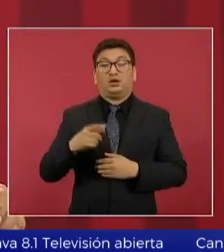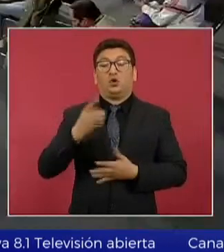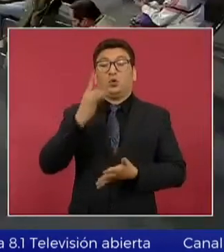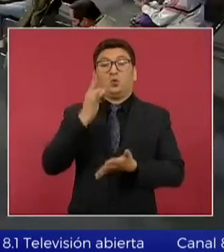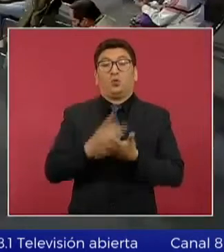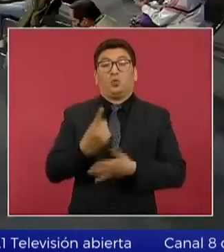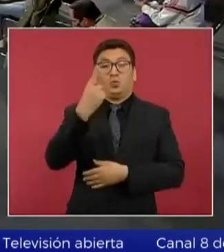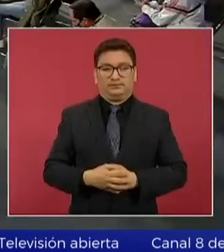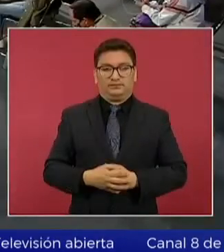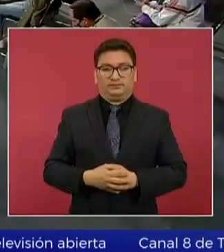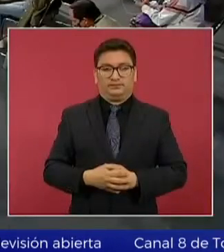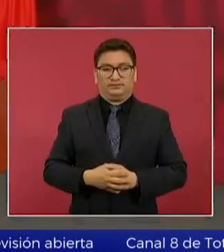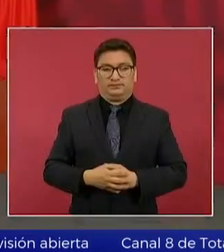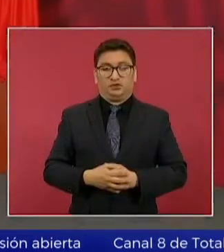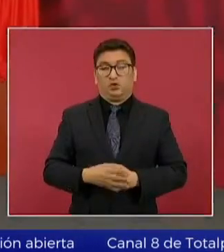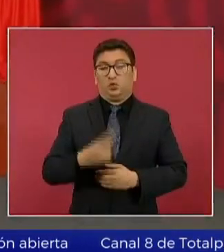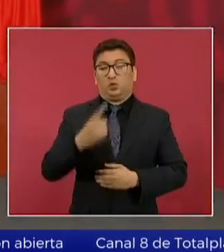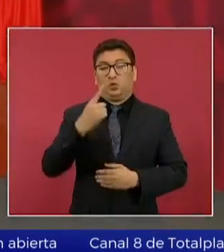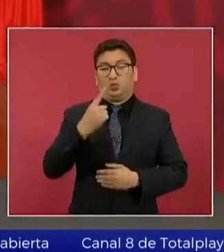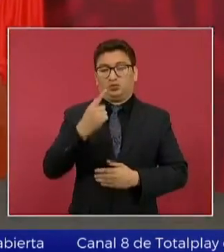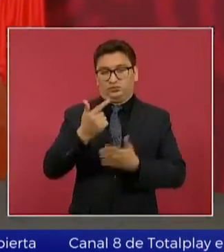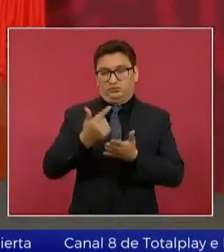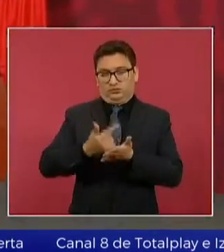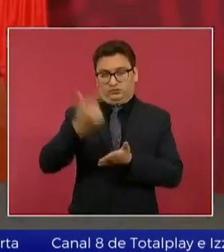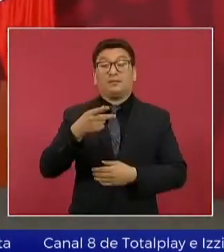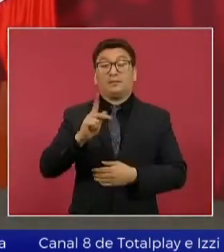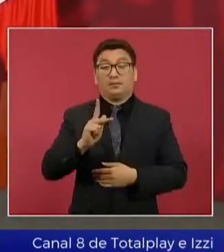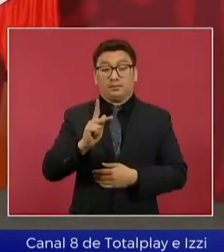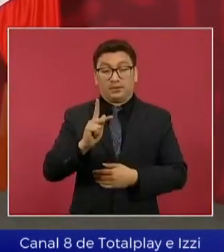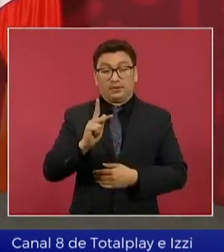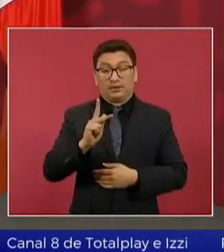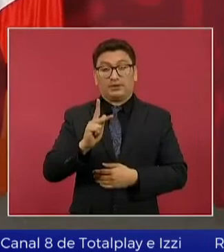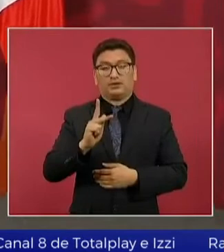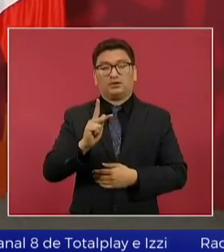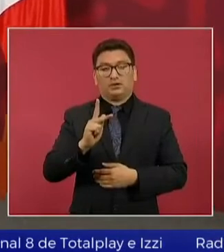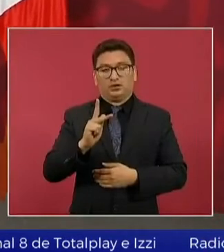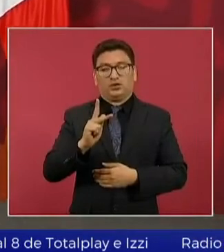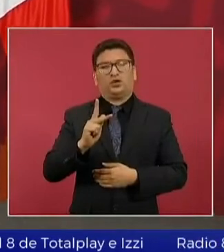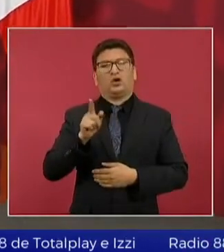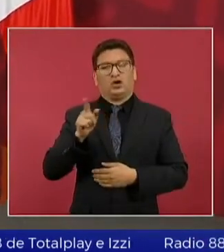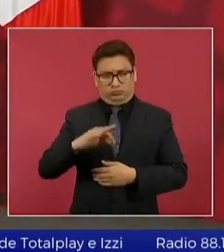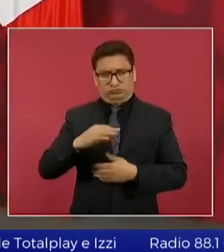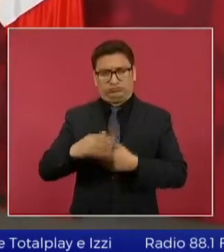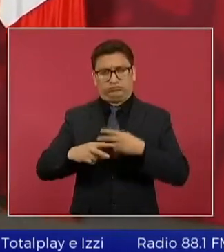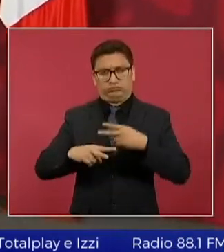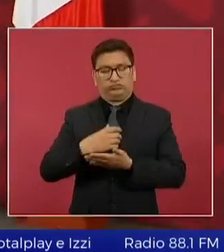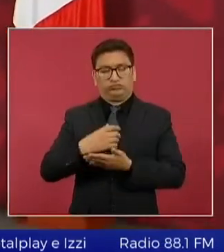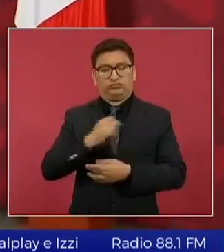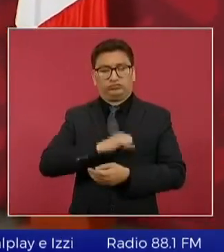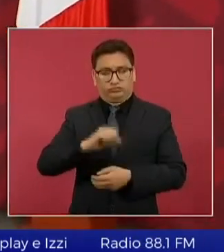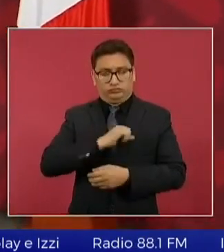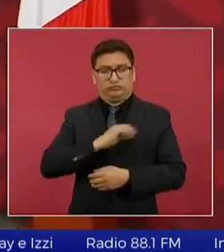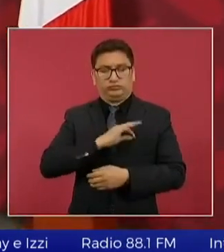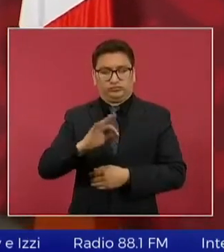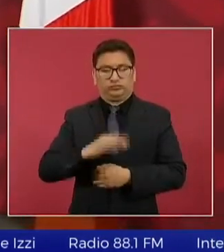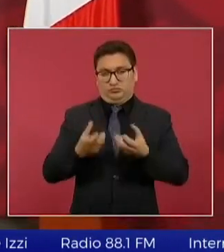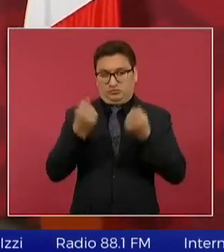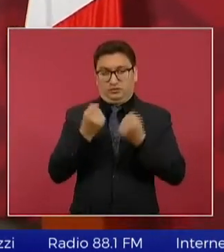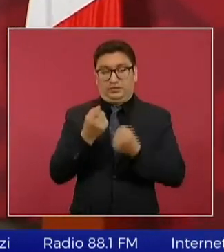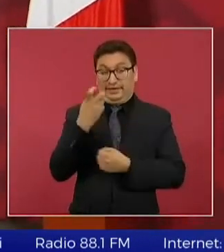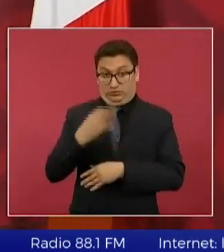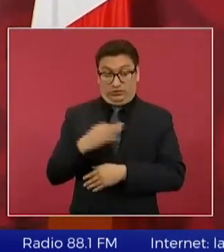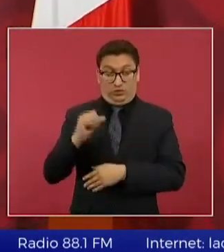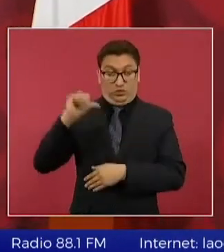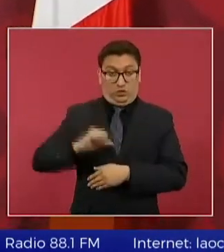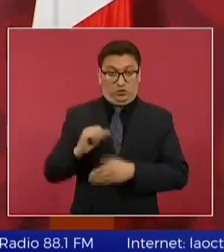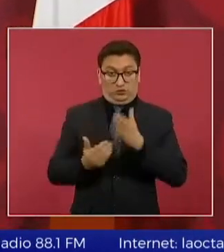uno en gravedad, pero con muchas posibilidades de salvarse. Ese es el informe de hoy